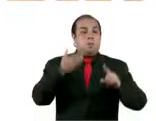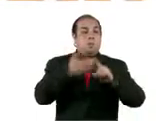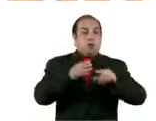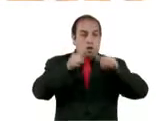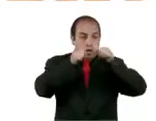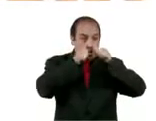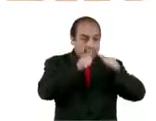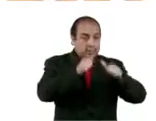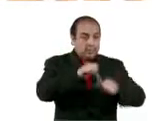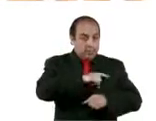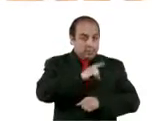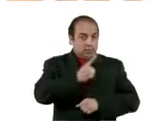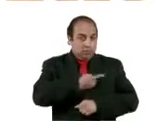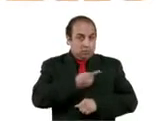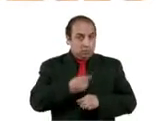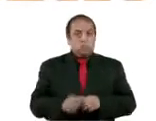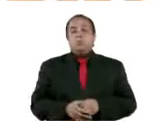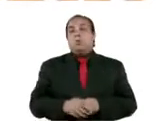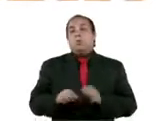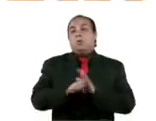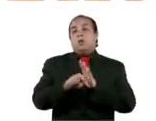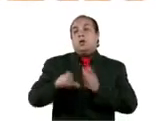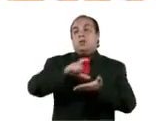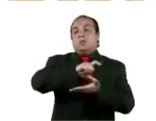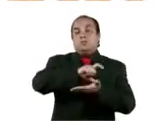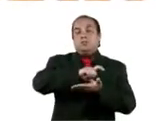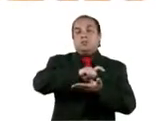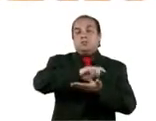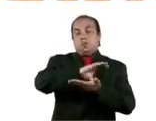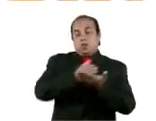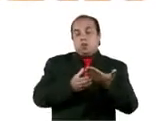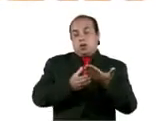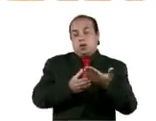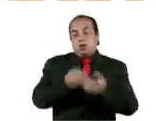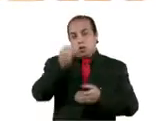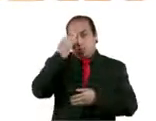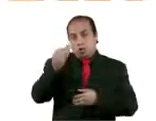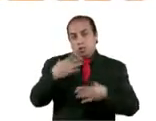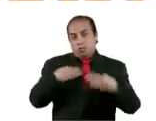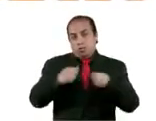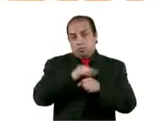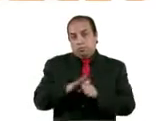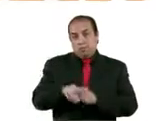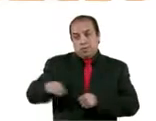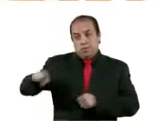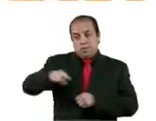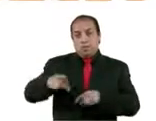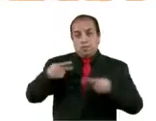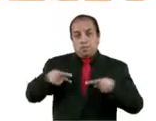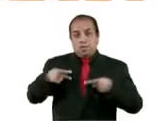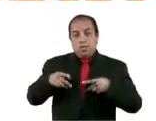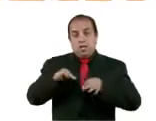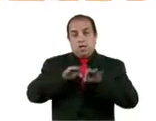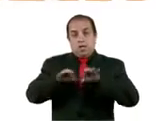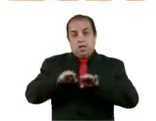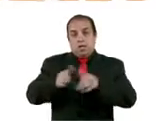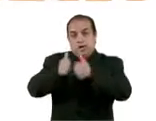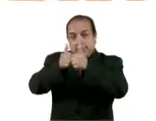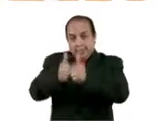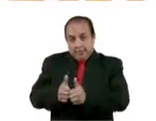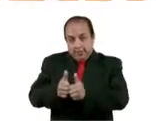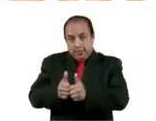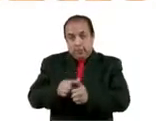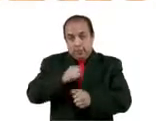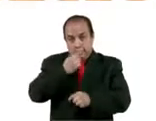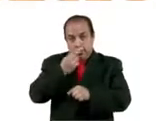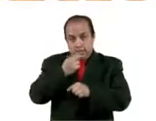sea, por ejemplo, se contrataron durante la pandemia, y es personal que se queda en la Secretaría de Salud,